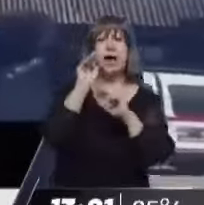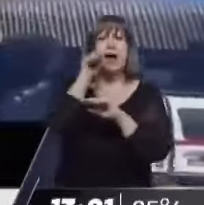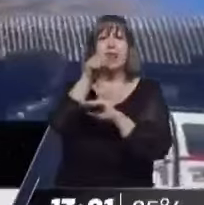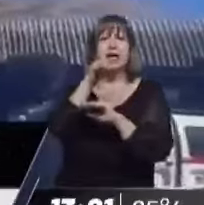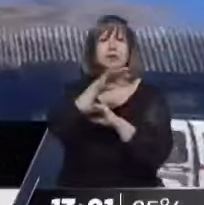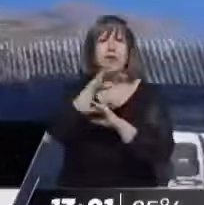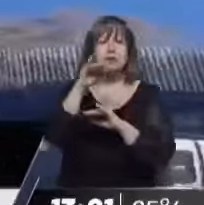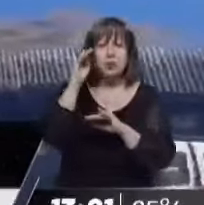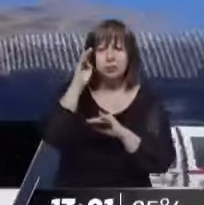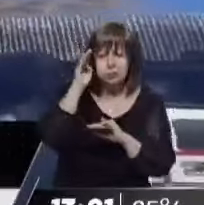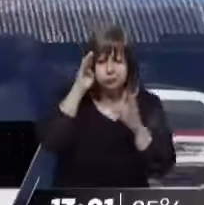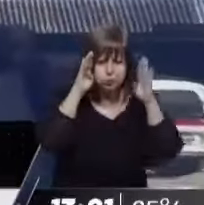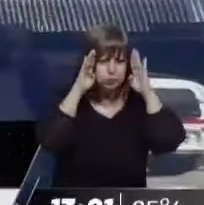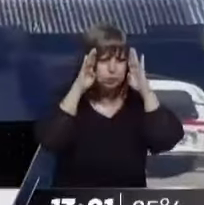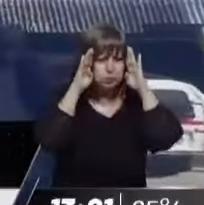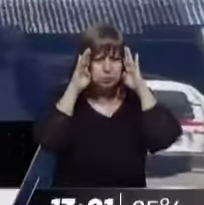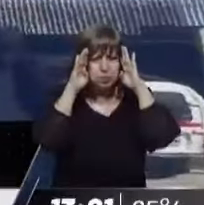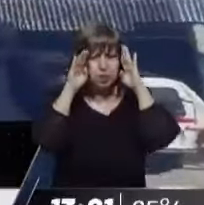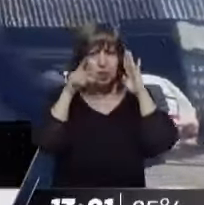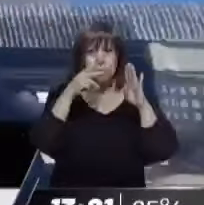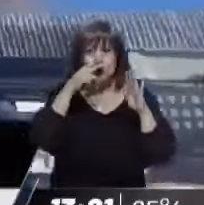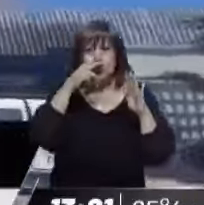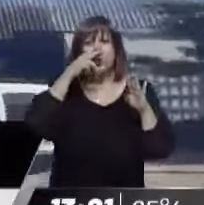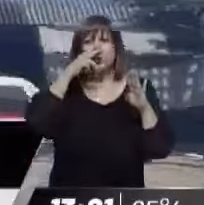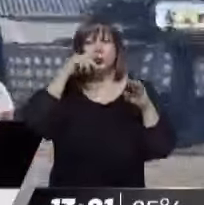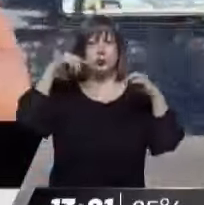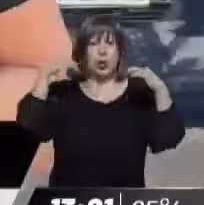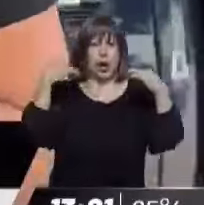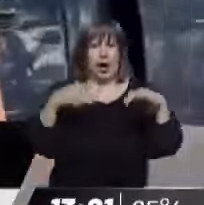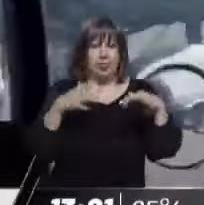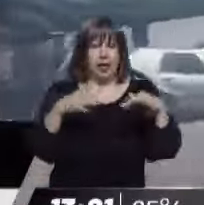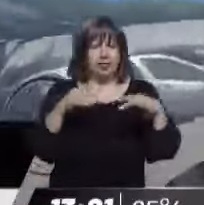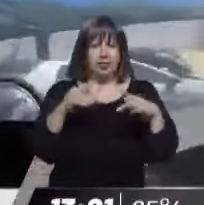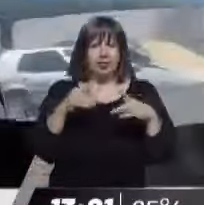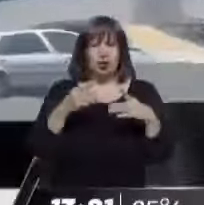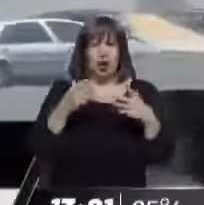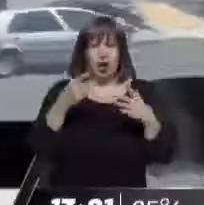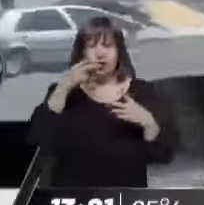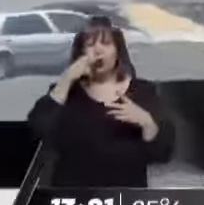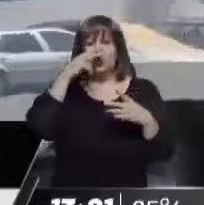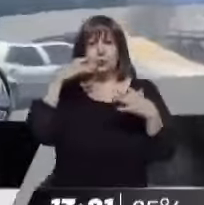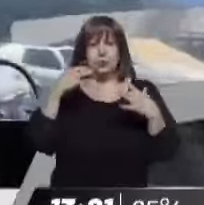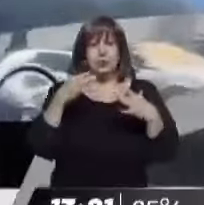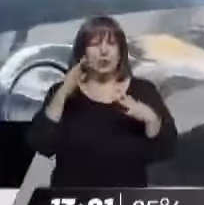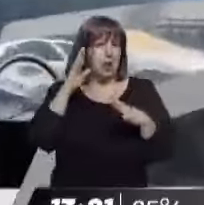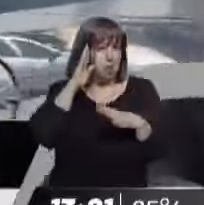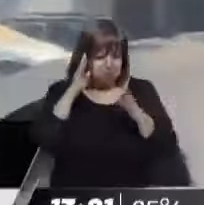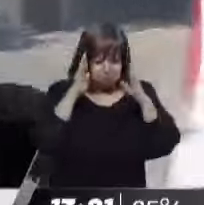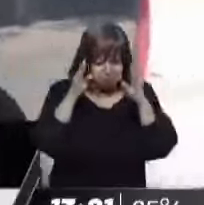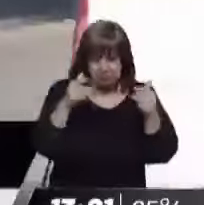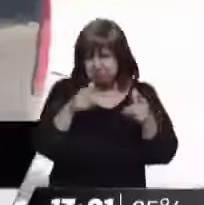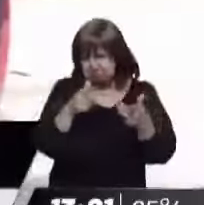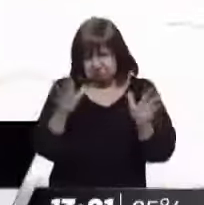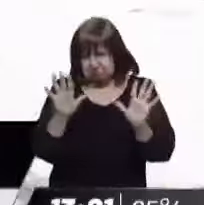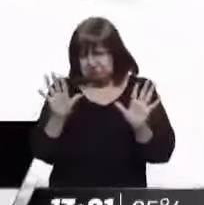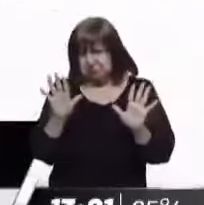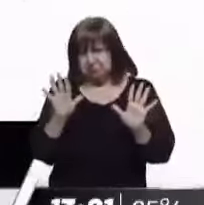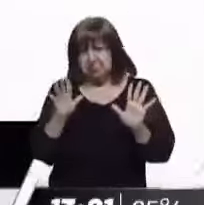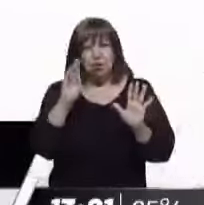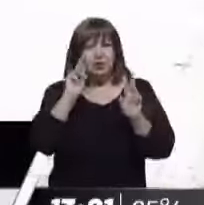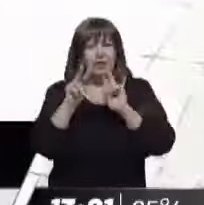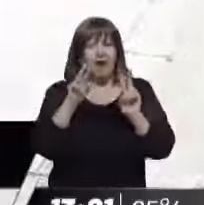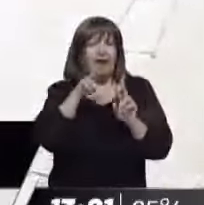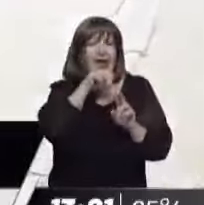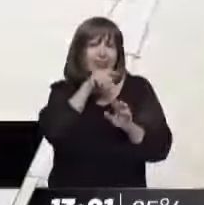abro porque no sé si puede, pero... Estamos bien. A ver si vemos algo, pero está no, bien, no hay Marcela, nada. No hay problema. Absolutamente